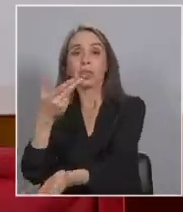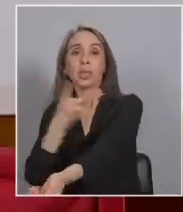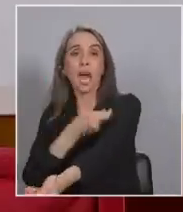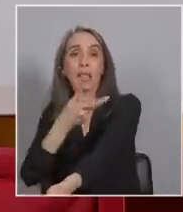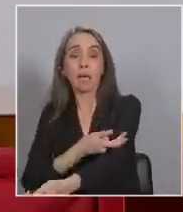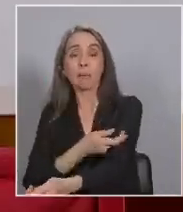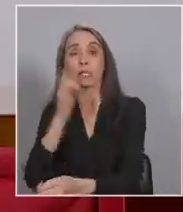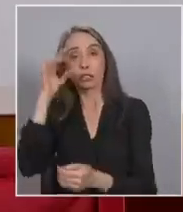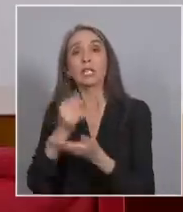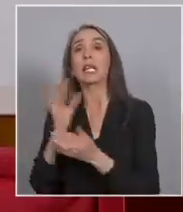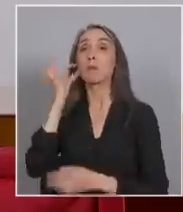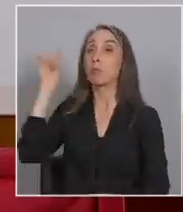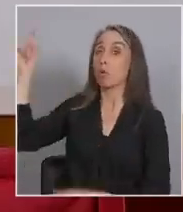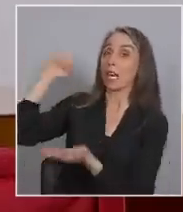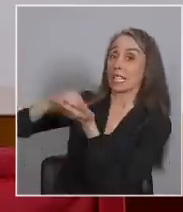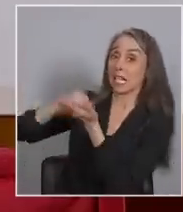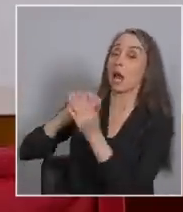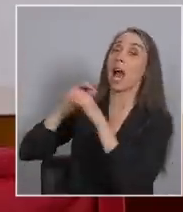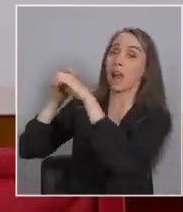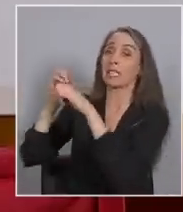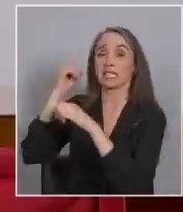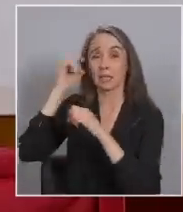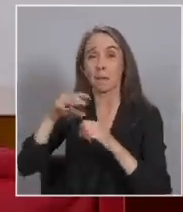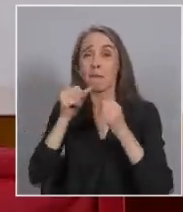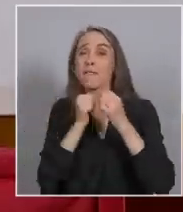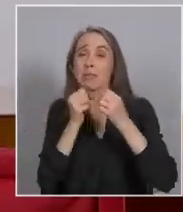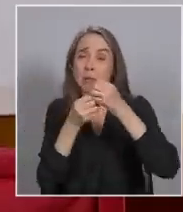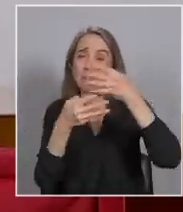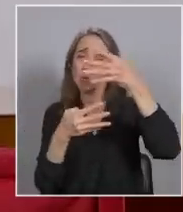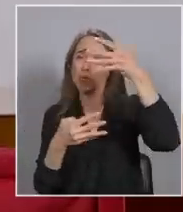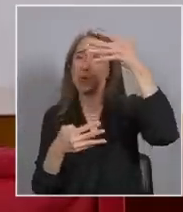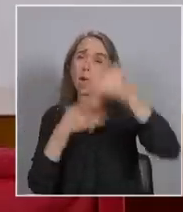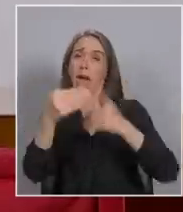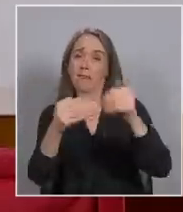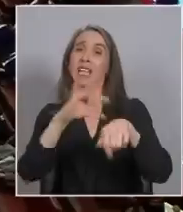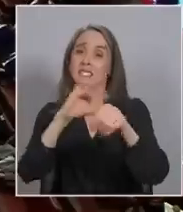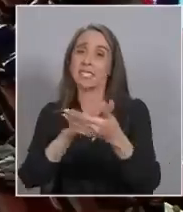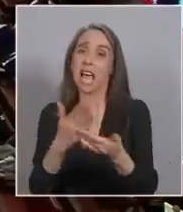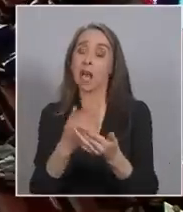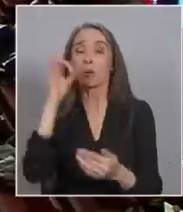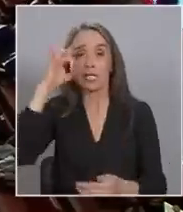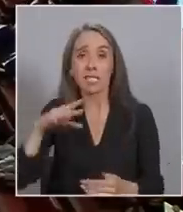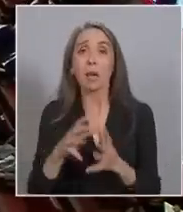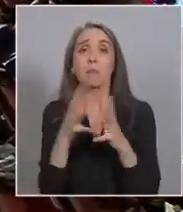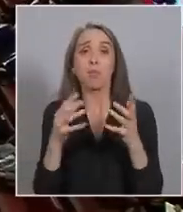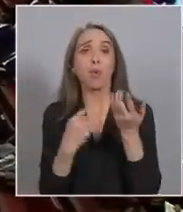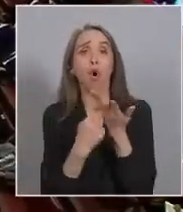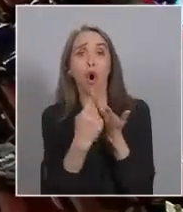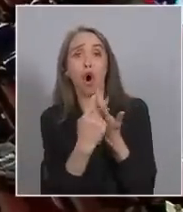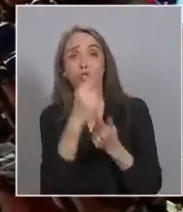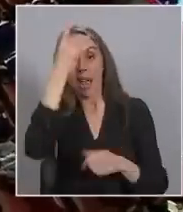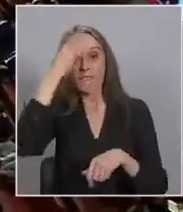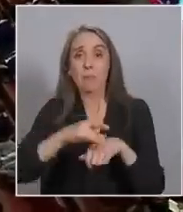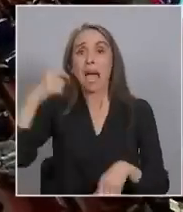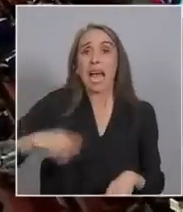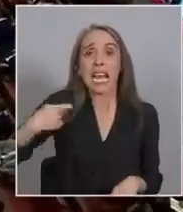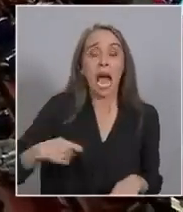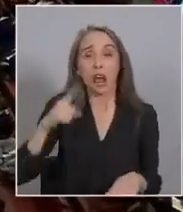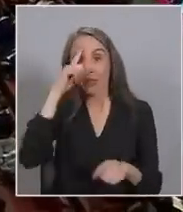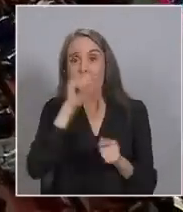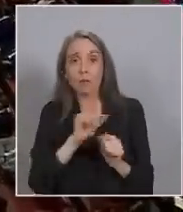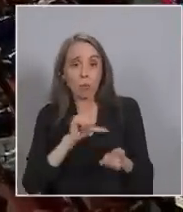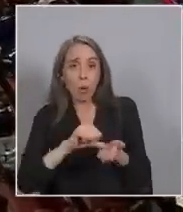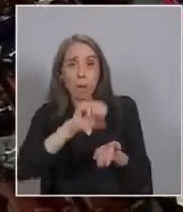estimada, que tenemos muchísimas cosas más que avanzar en salud. Sé que todavía hay muchas enfermedades que son carísimas, difíciles de